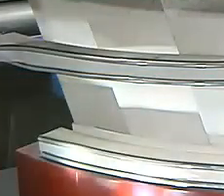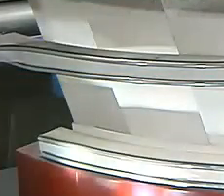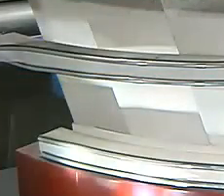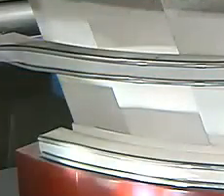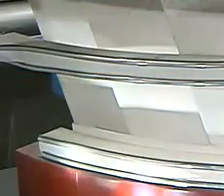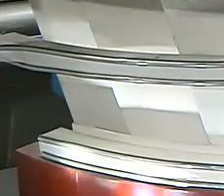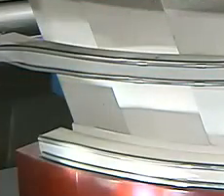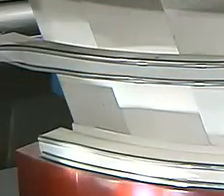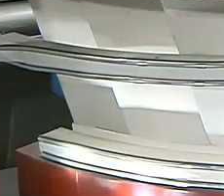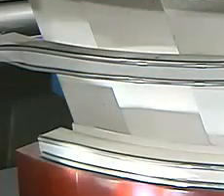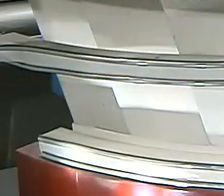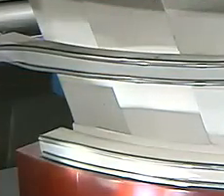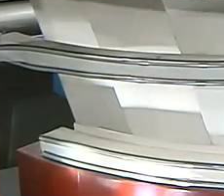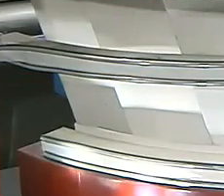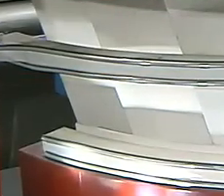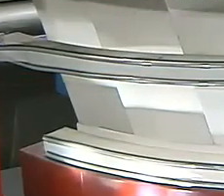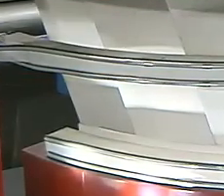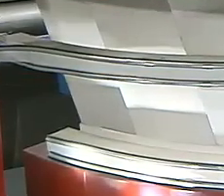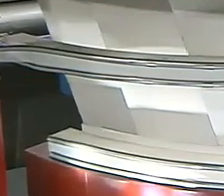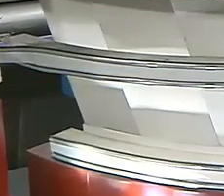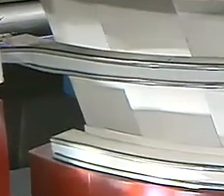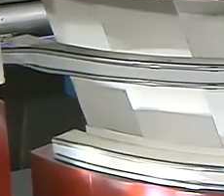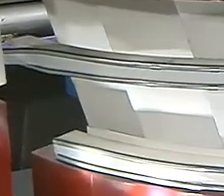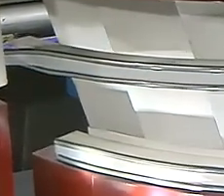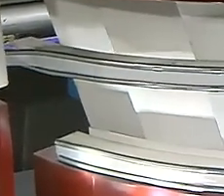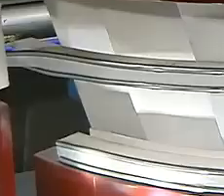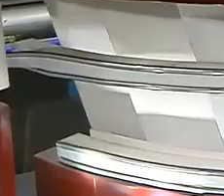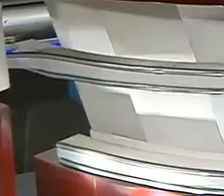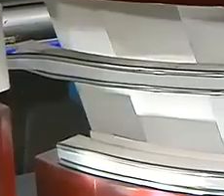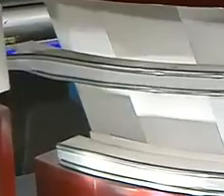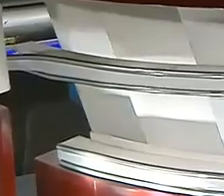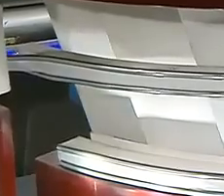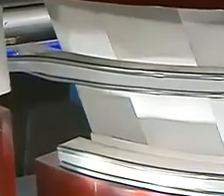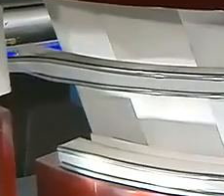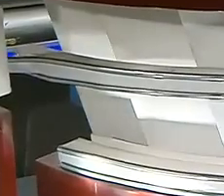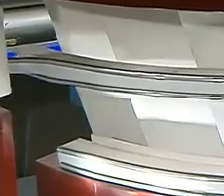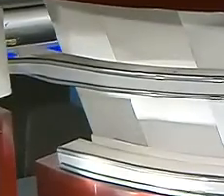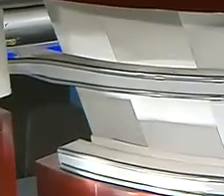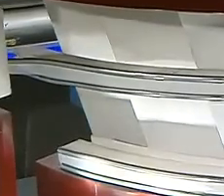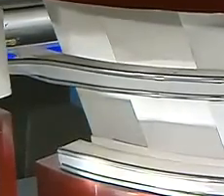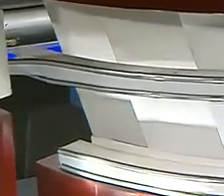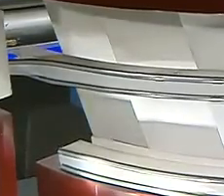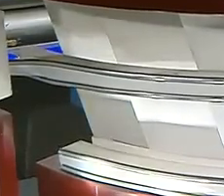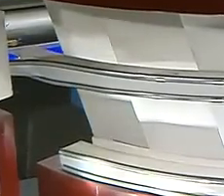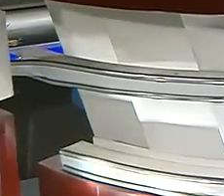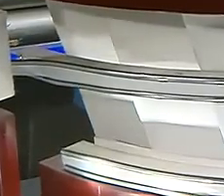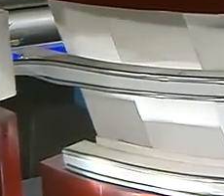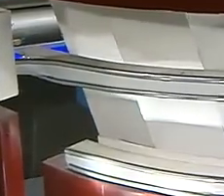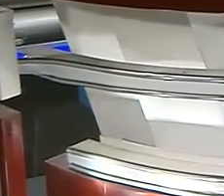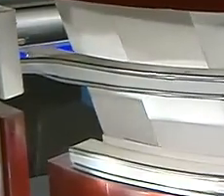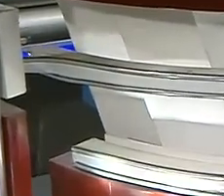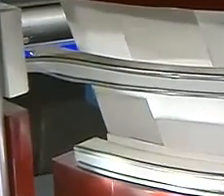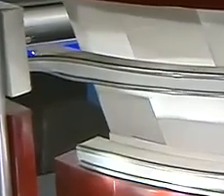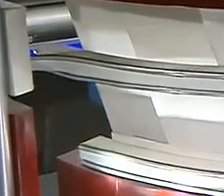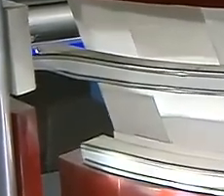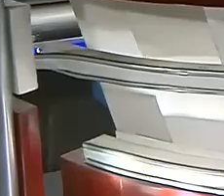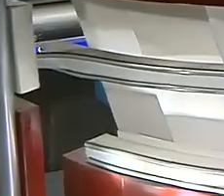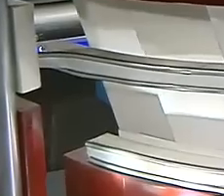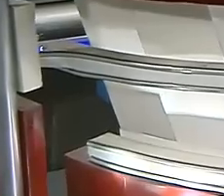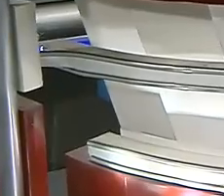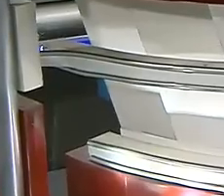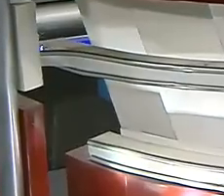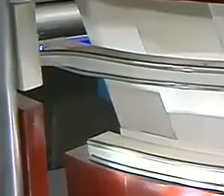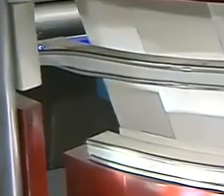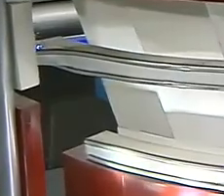de mirar el río. Ahí está. ¿Dónde está que no veo nada? Pájaro lo cogió ya. Usted me dijo que me había traído un souvenir.